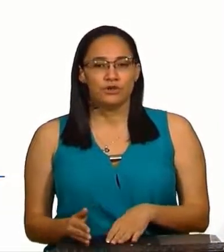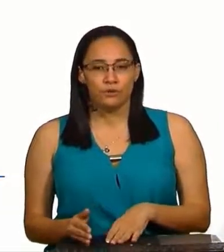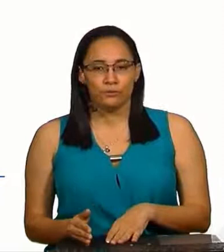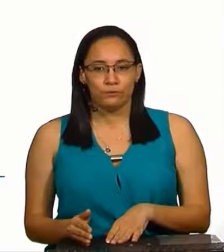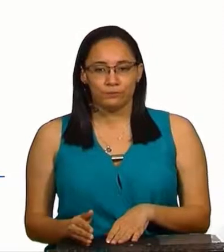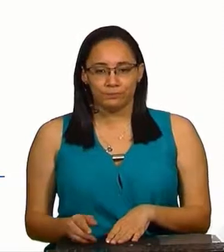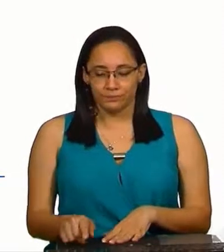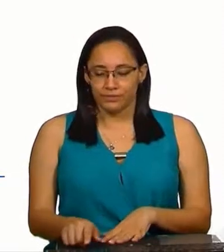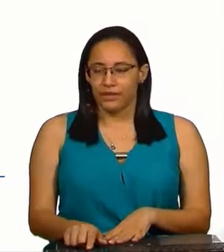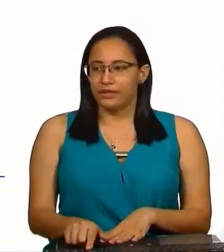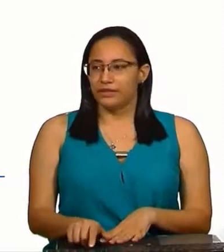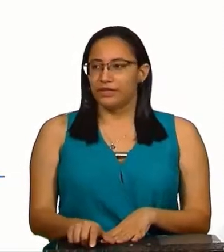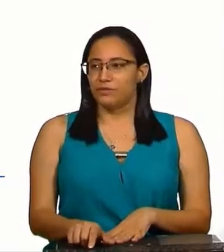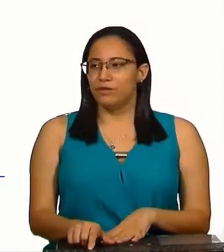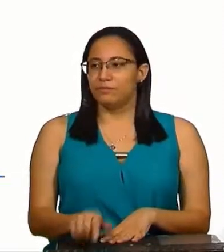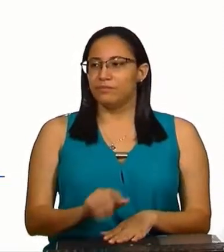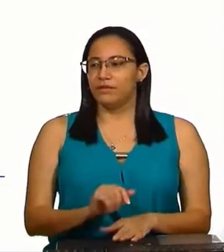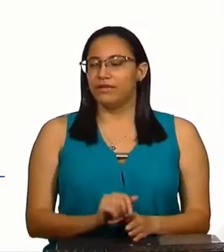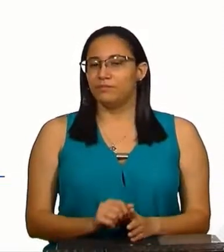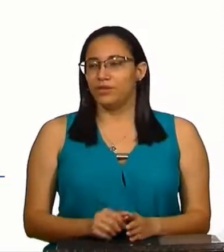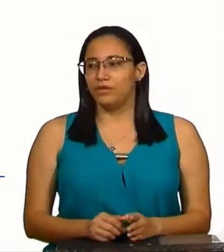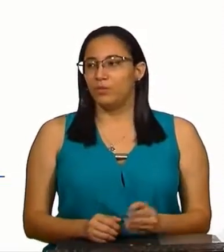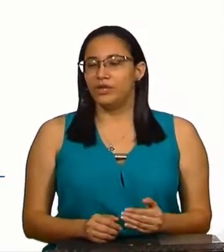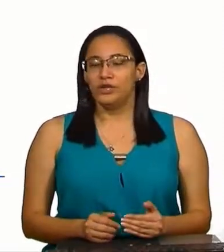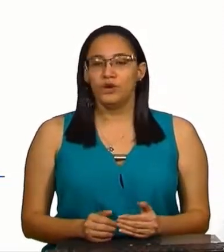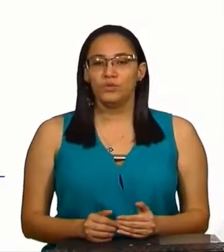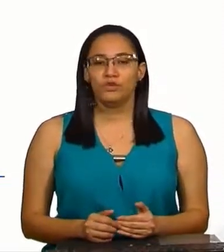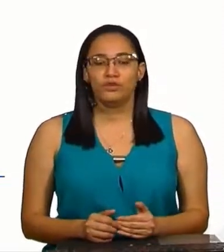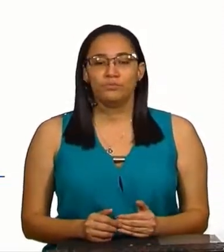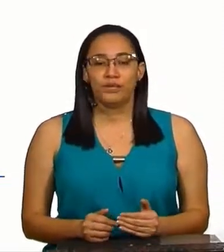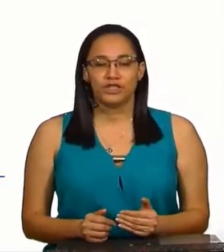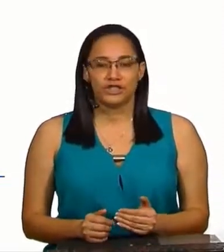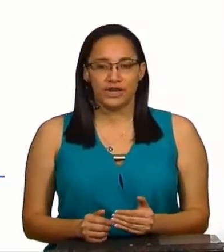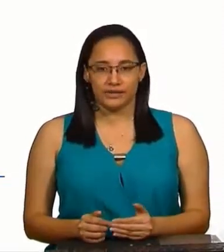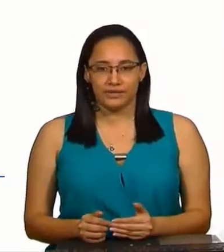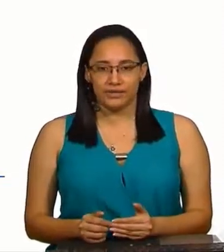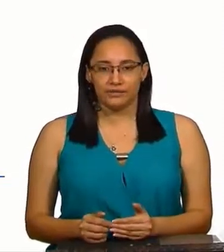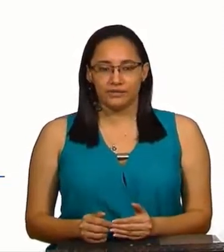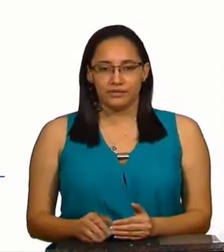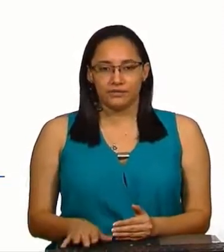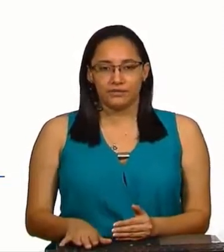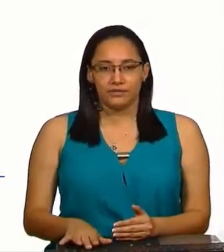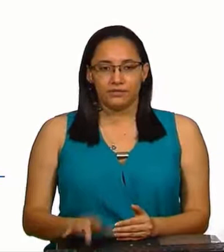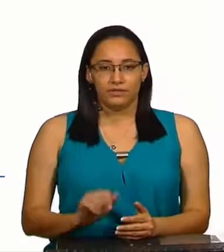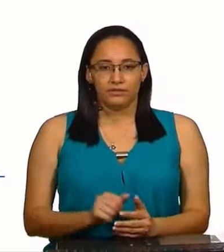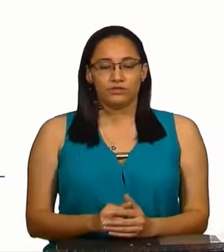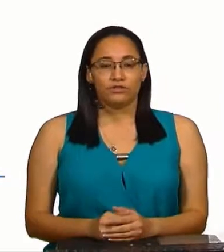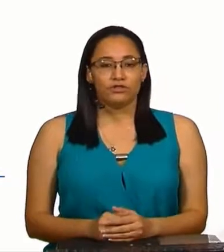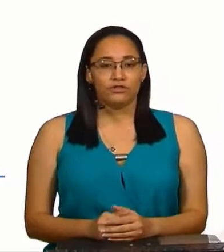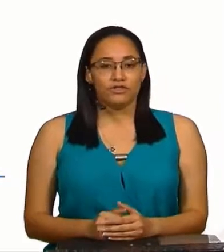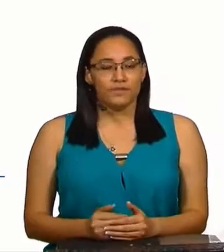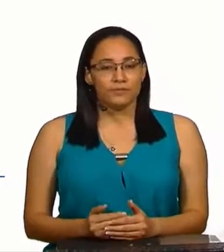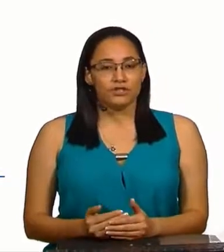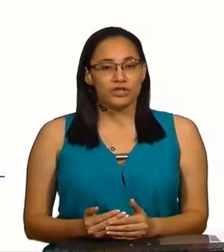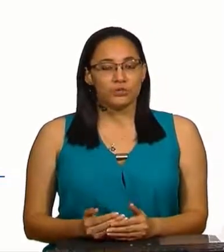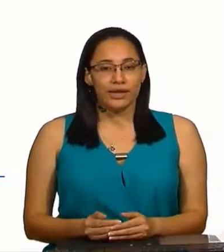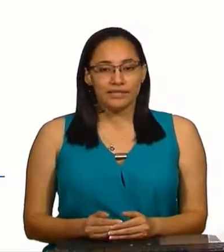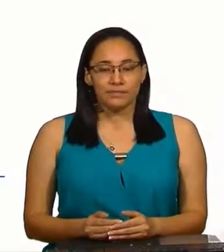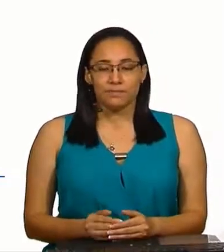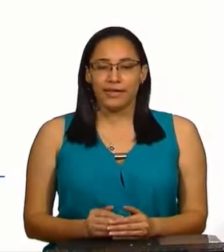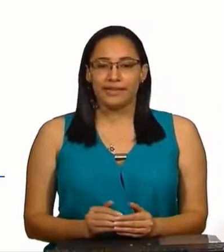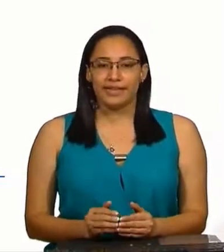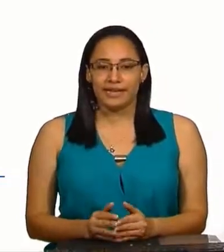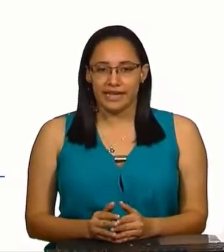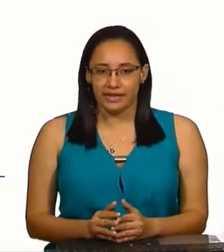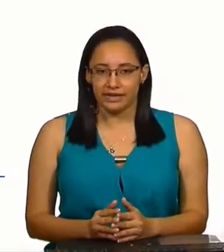to know. Tenemos el primer ejemplo ahí. We know you're vegetarian. Nosotros sabemos que tú